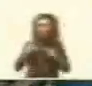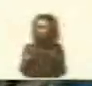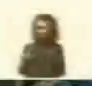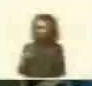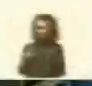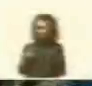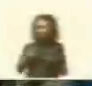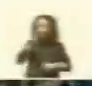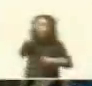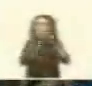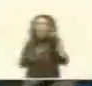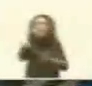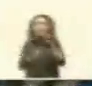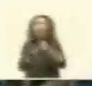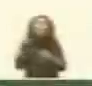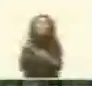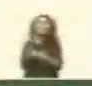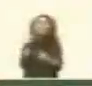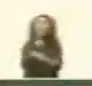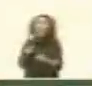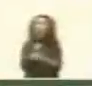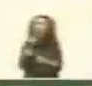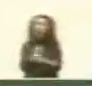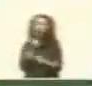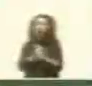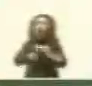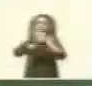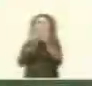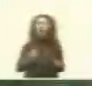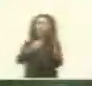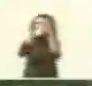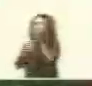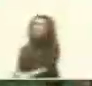Al humilde como siempre lo han pisado.